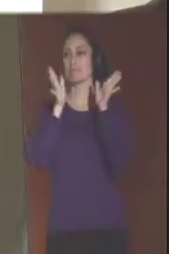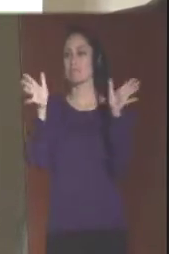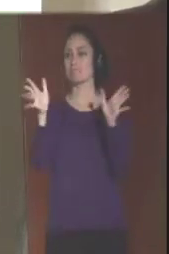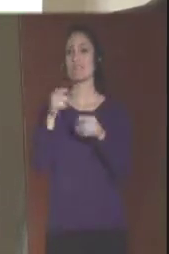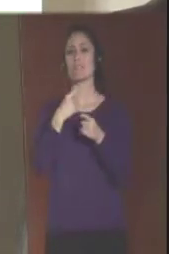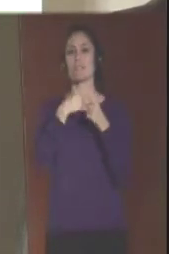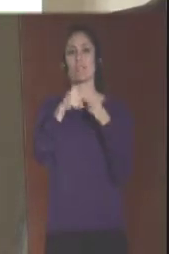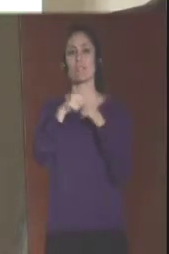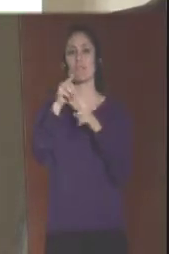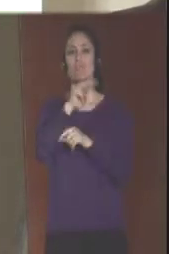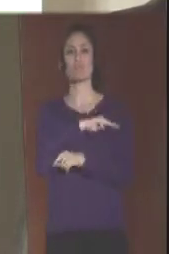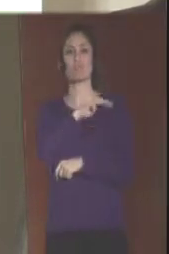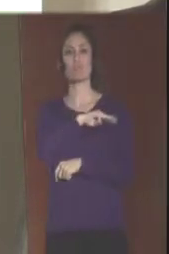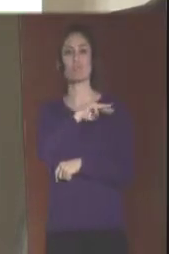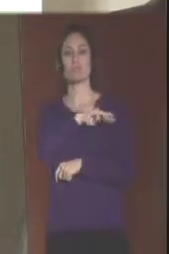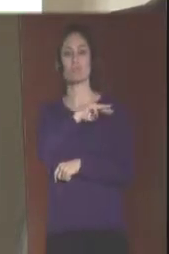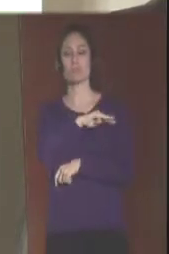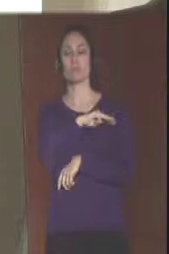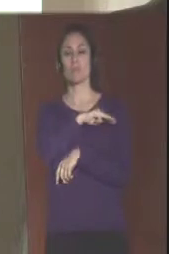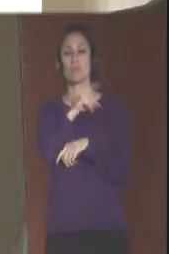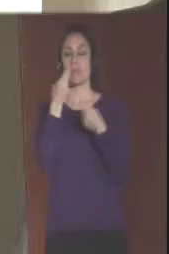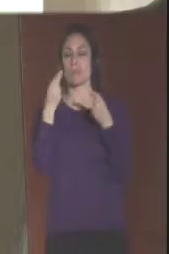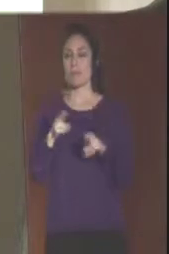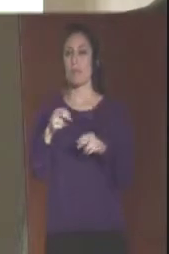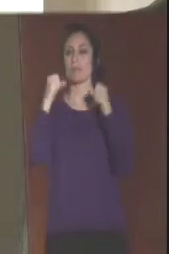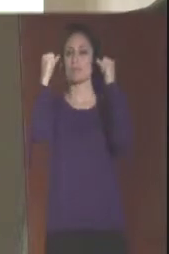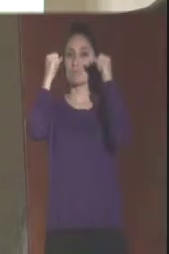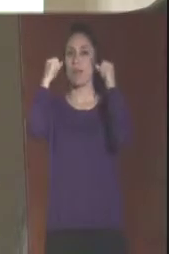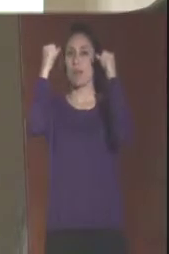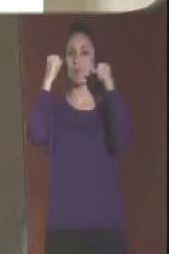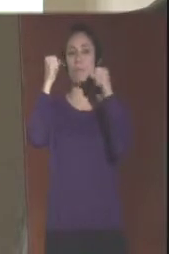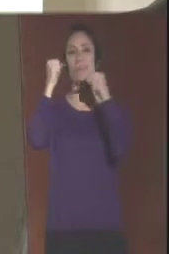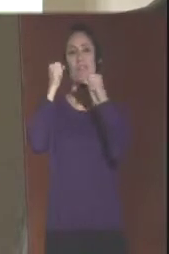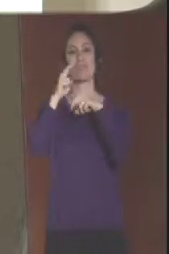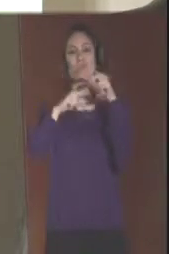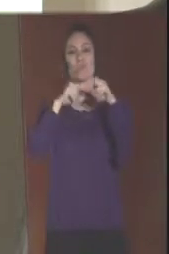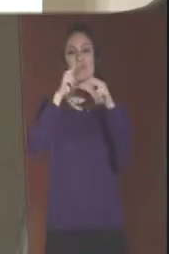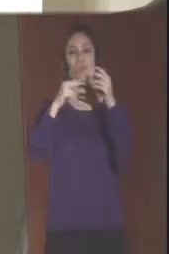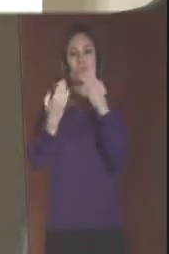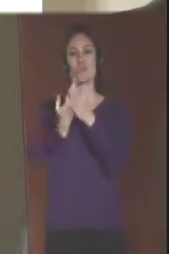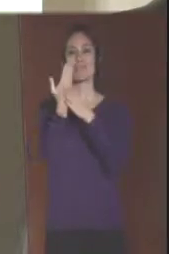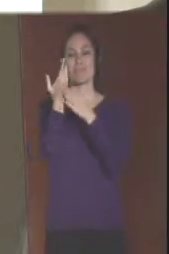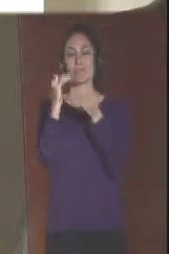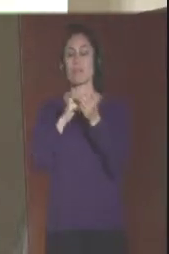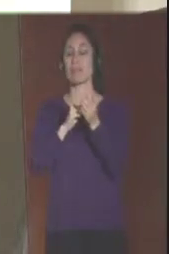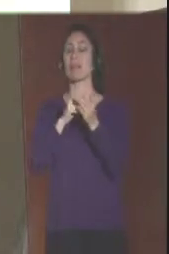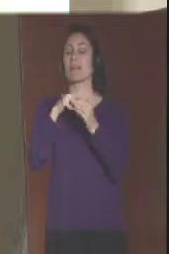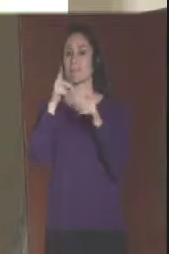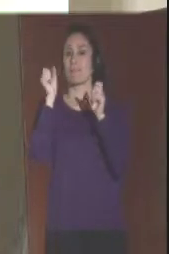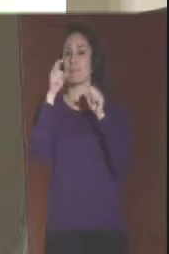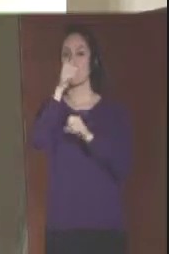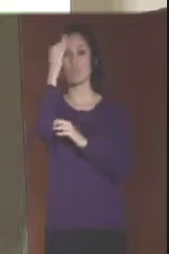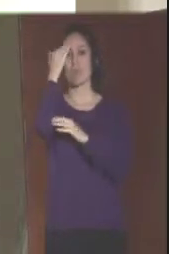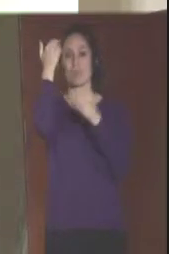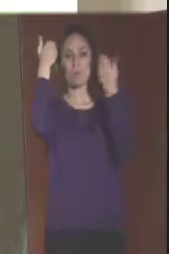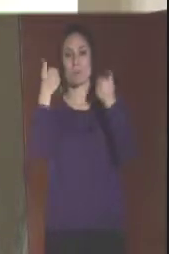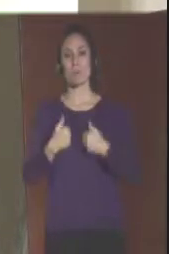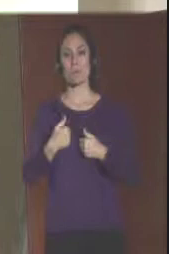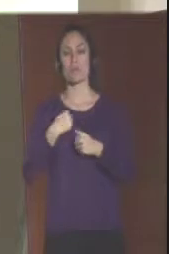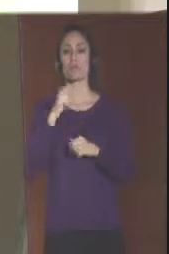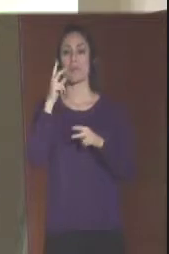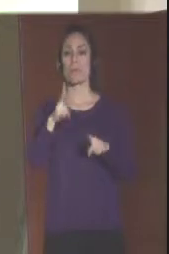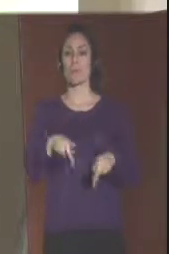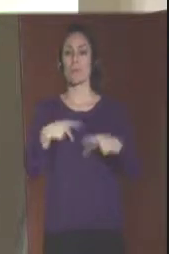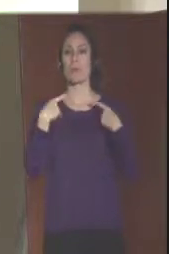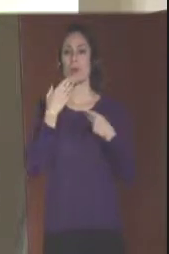gobiernos locales y la campaña de Ciudades Resilientes, porque todos sabemos que la humanidad vive